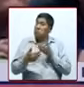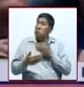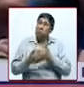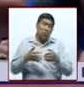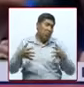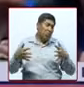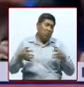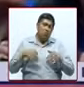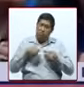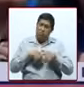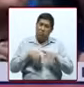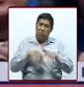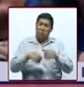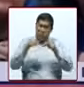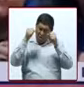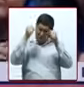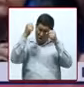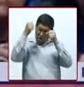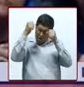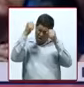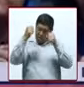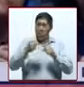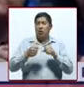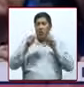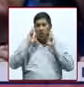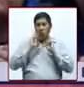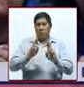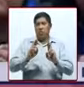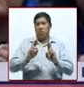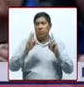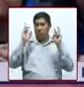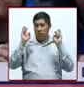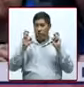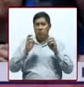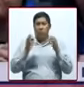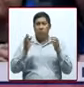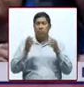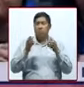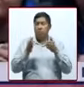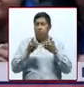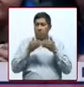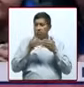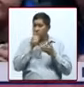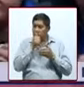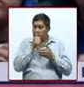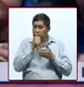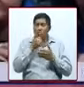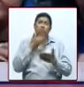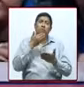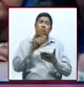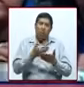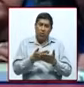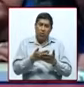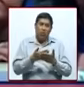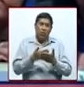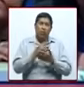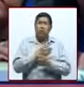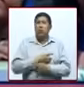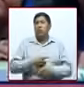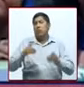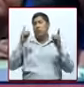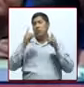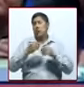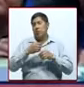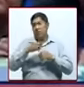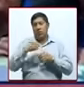es importante hacer respetar las primarias cerradas en bien de la democracia